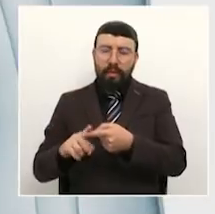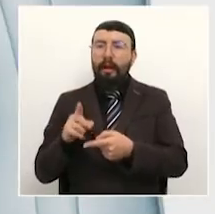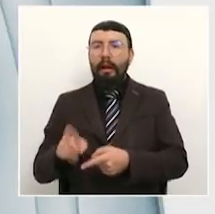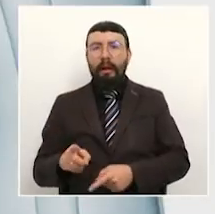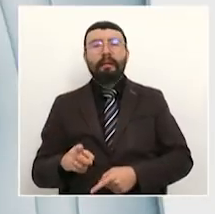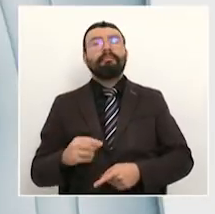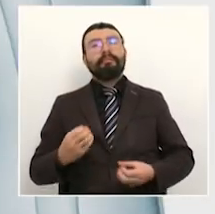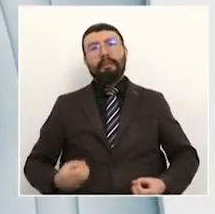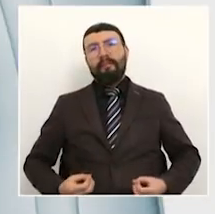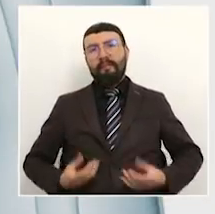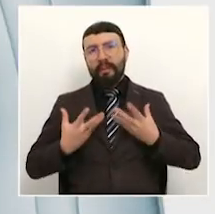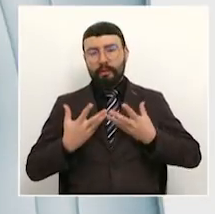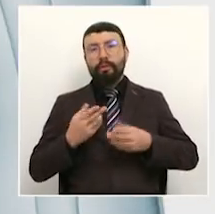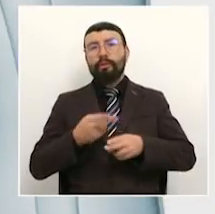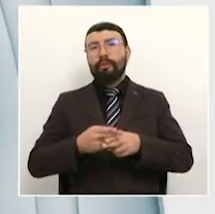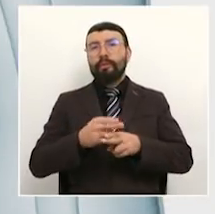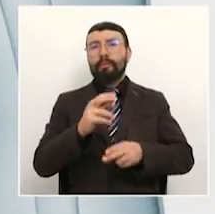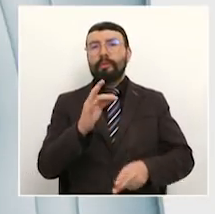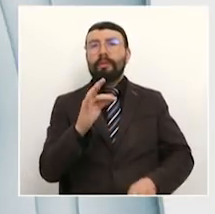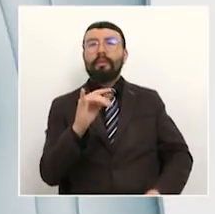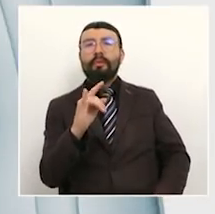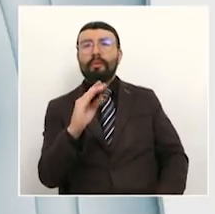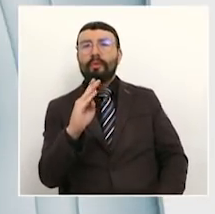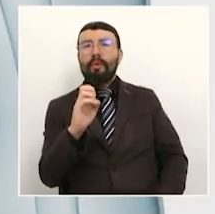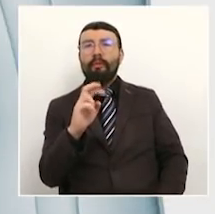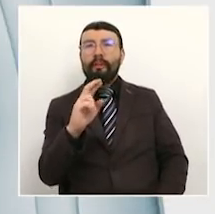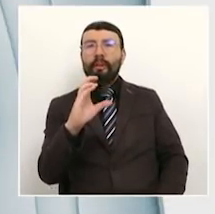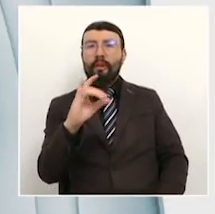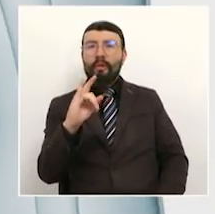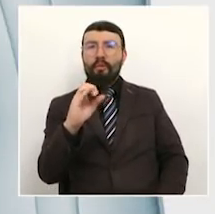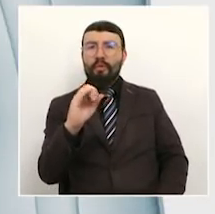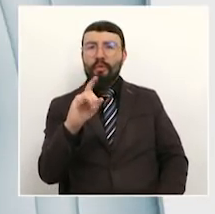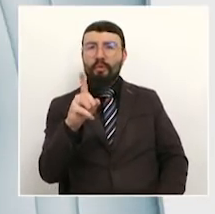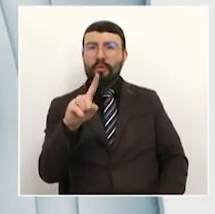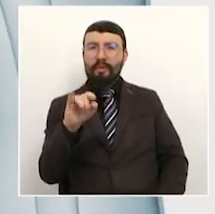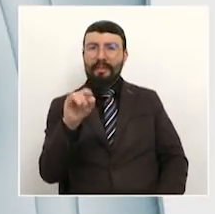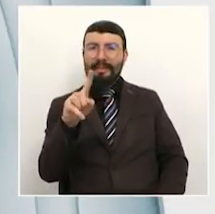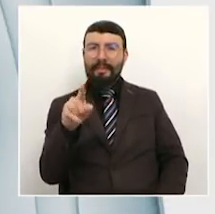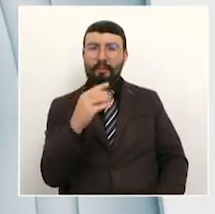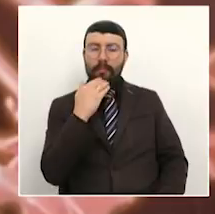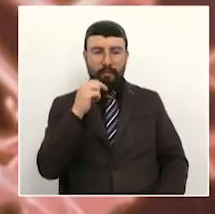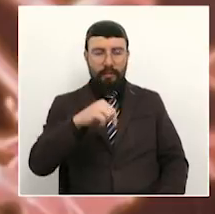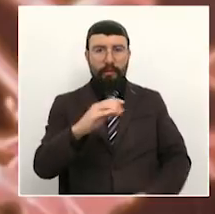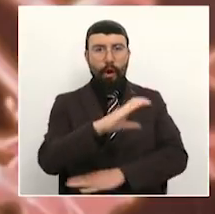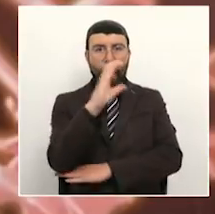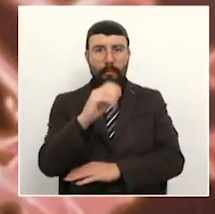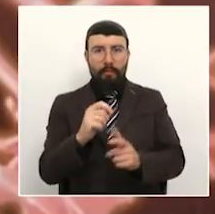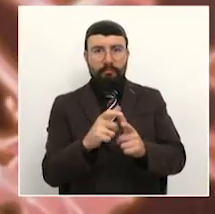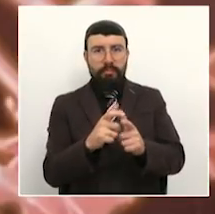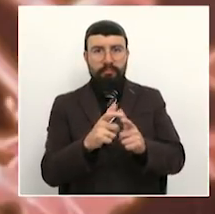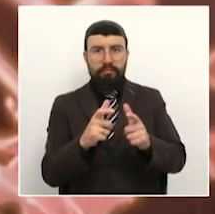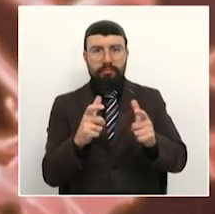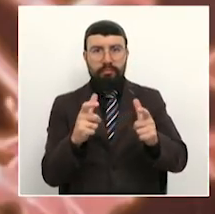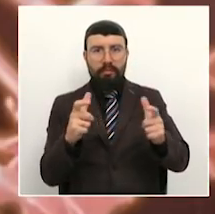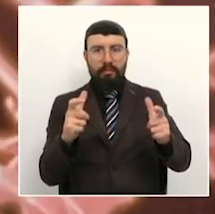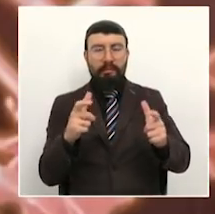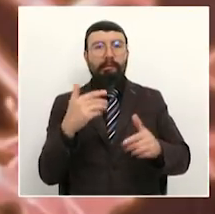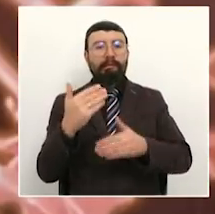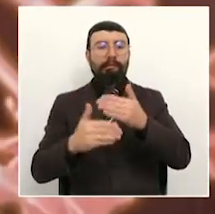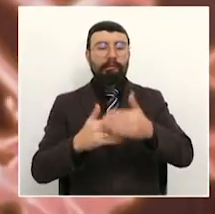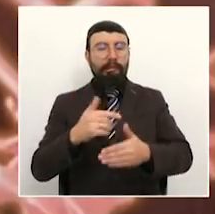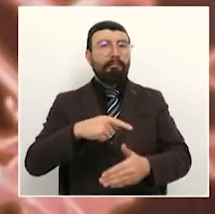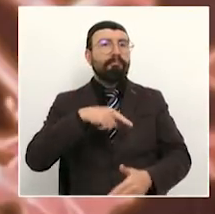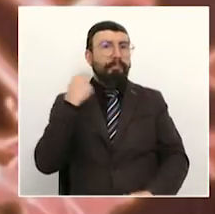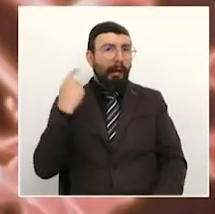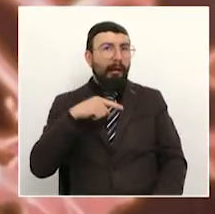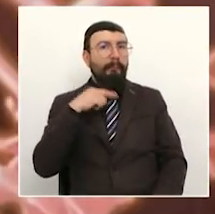tuberculosis la tuberculosis en nuestro país estamos perdiendo en este momento la batalla especialmente pensando en